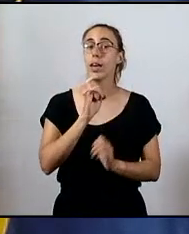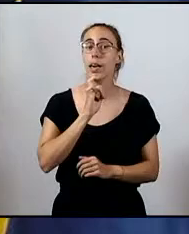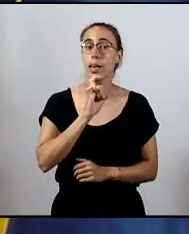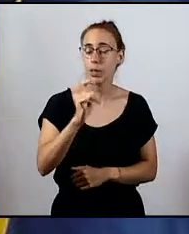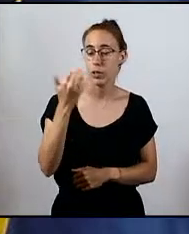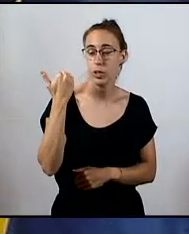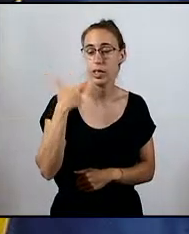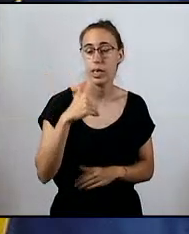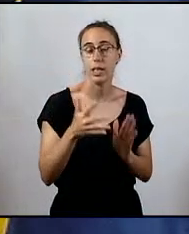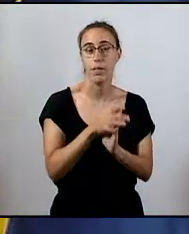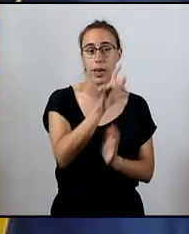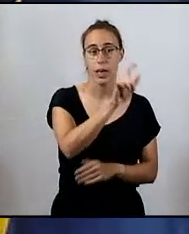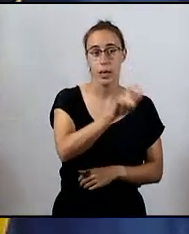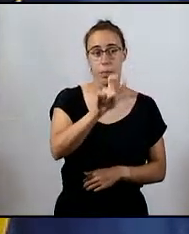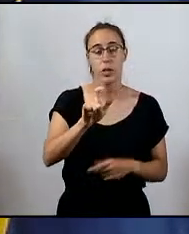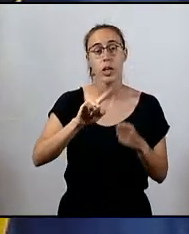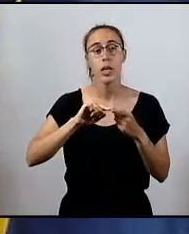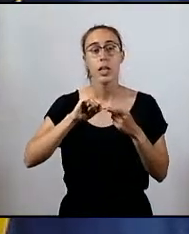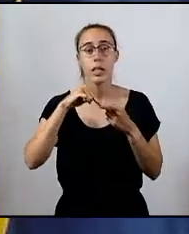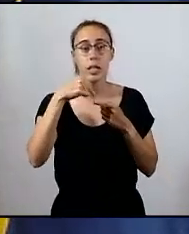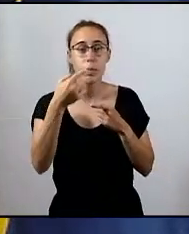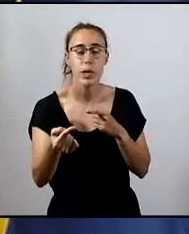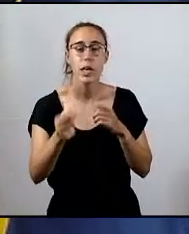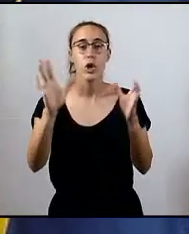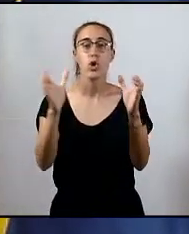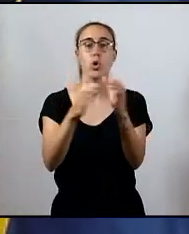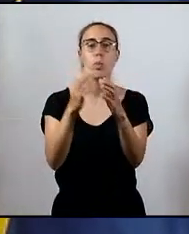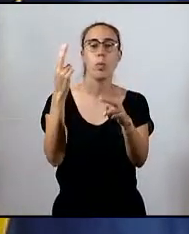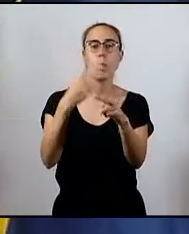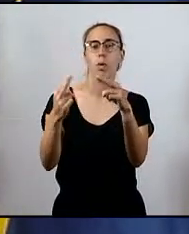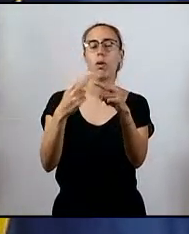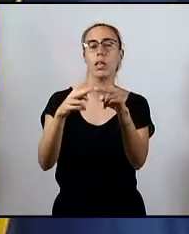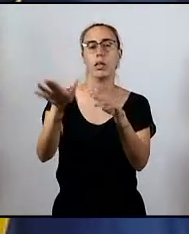de la sociedad, convocaremos a los grupos políticos para hablar de ello.